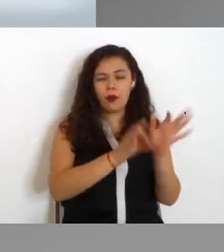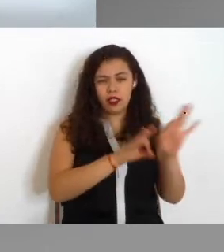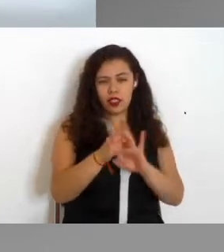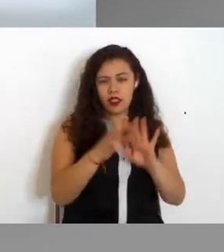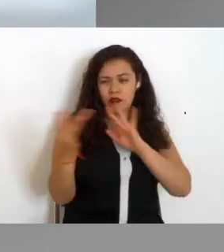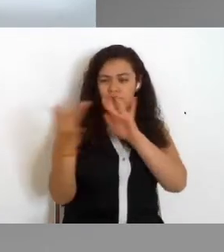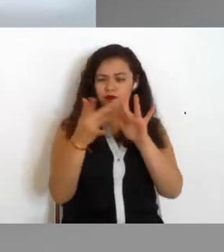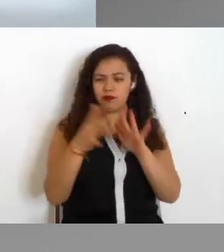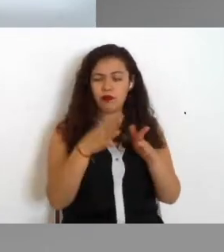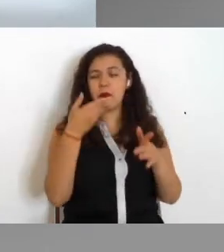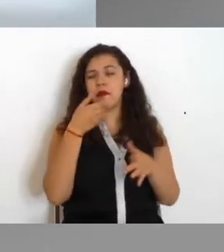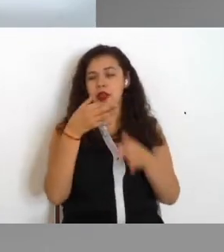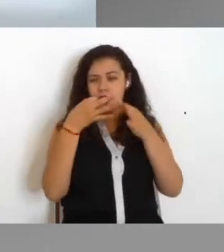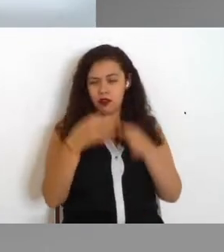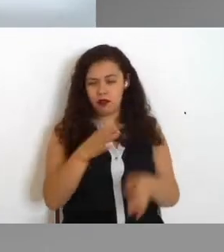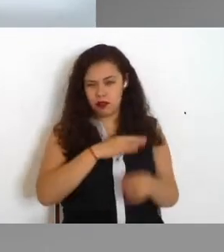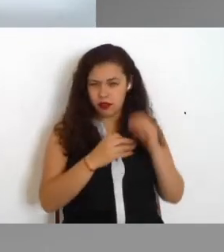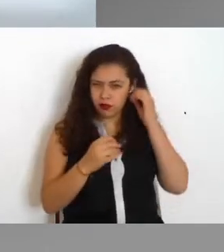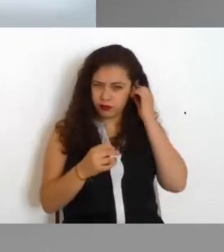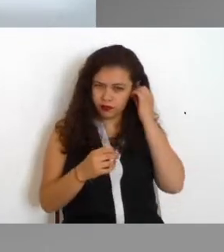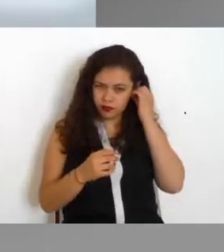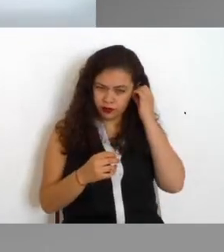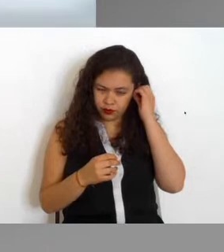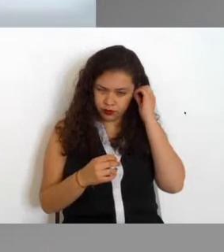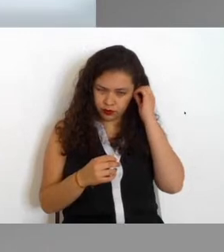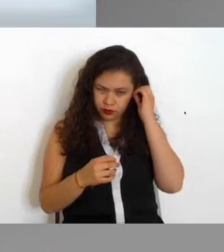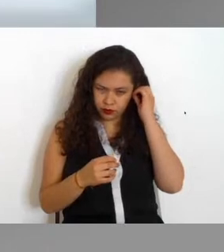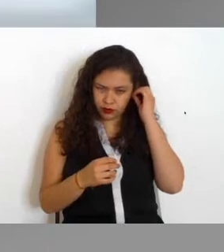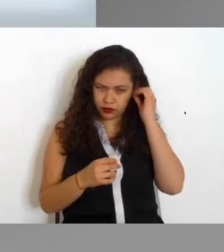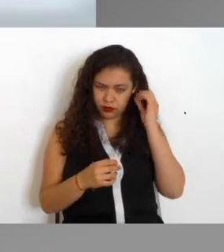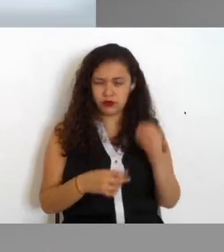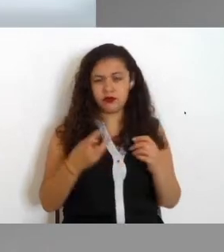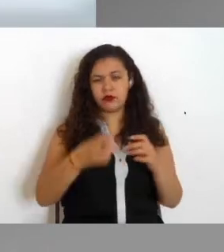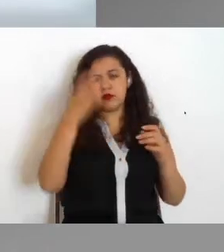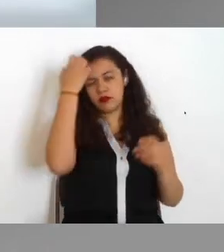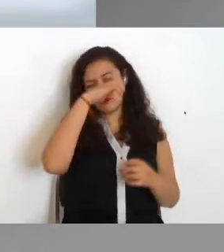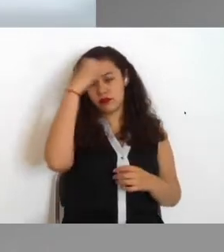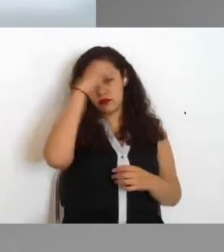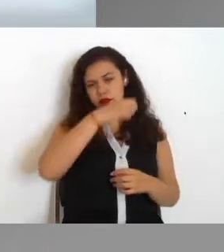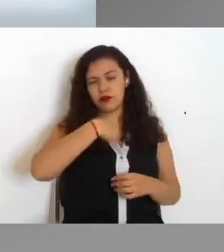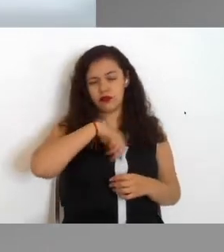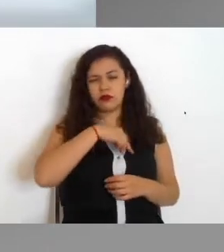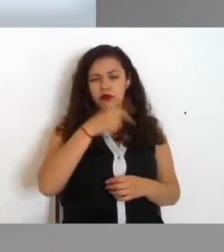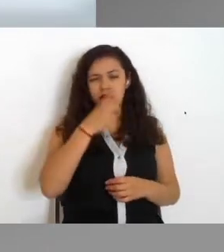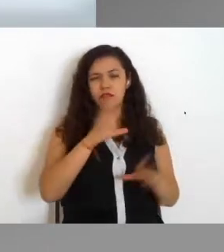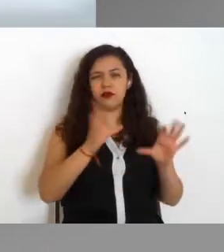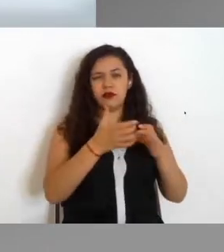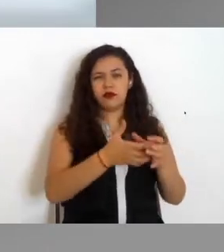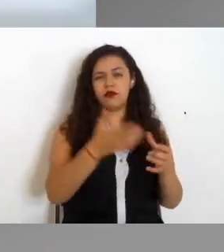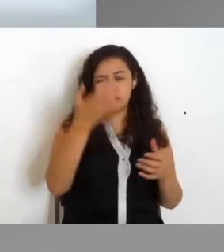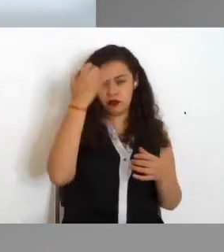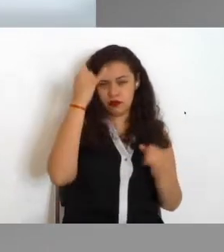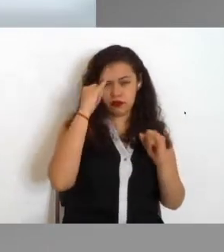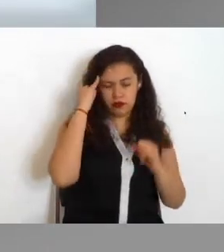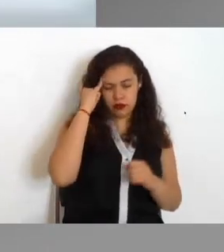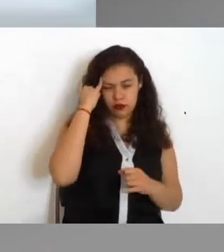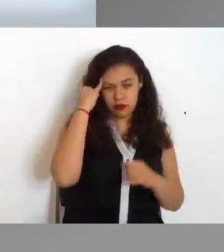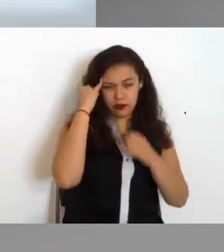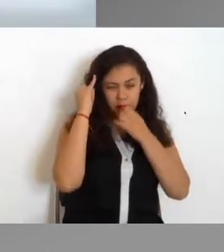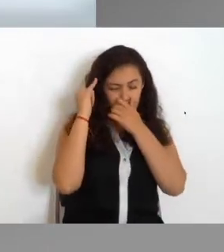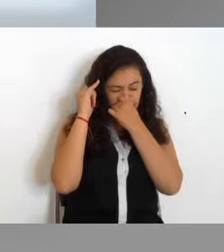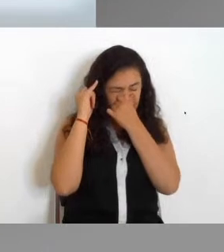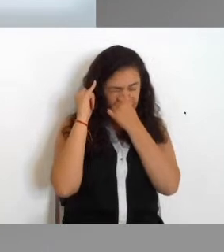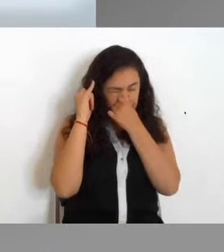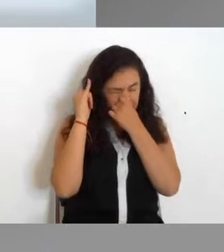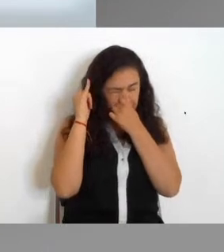¿no? Y eso lo retomamos de esta experiencia que tuvimos con las comunidades indígenas, donde fue un proceso,